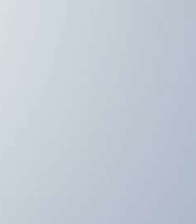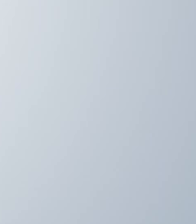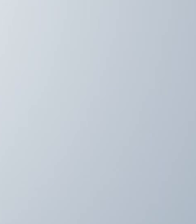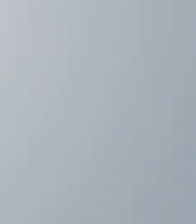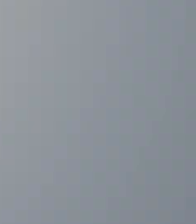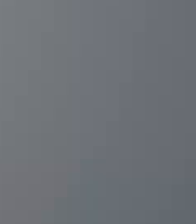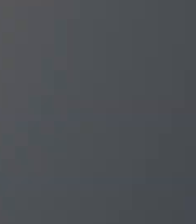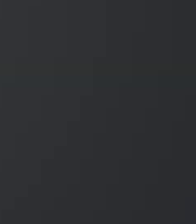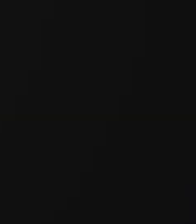¡Gracias!